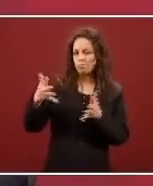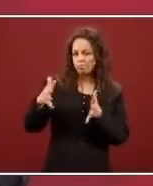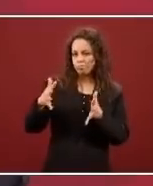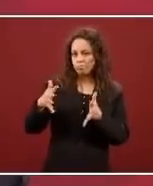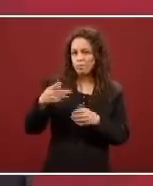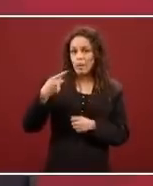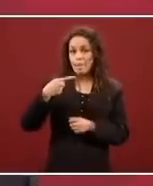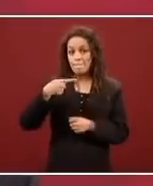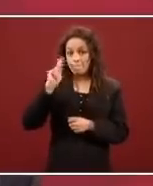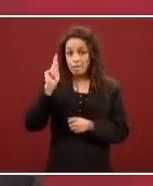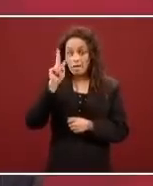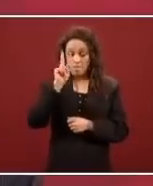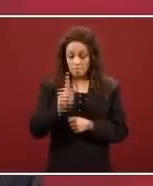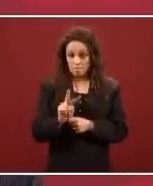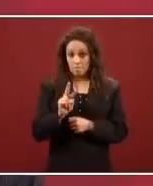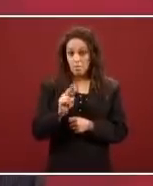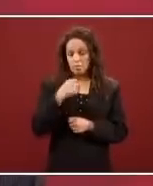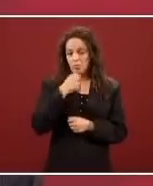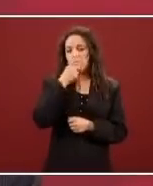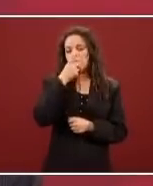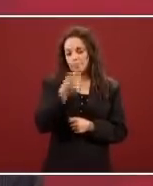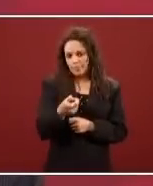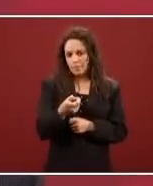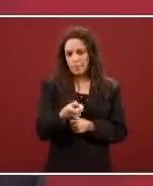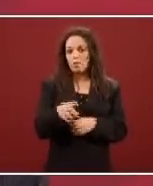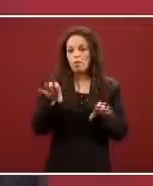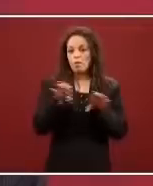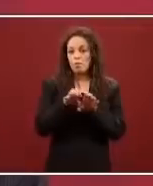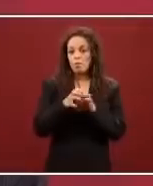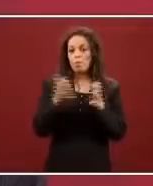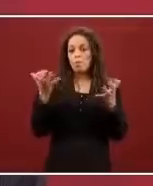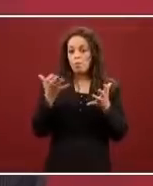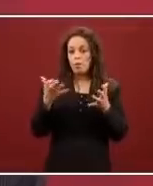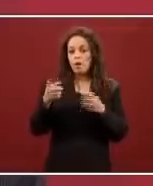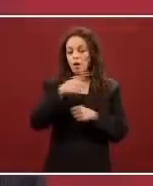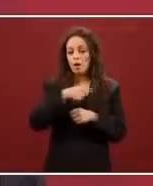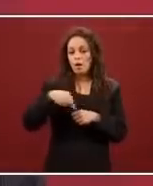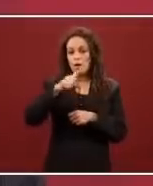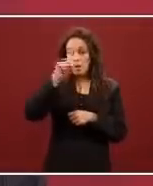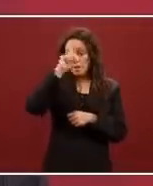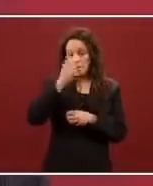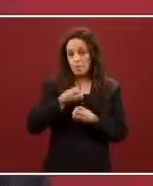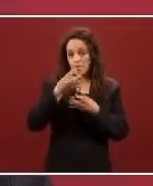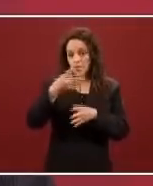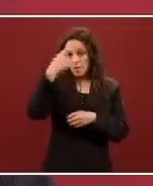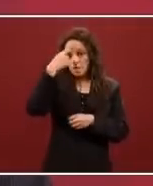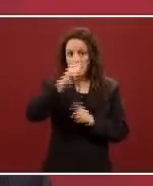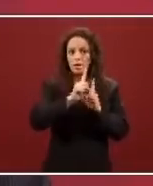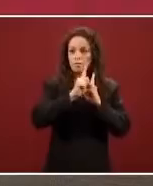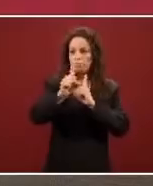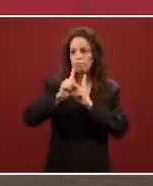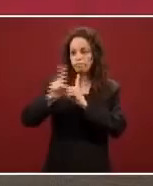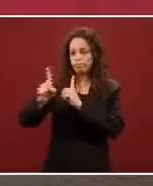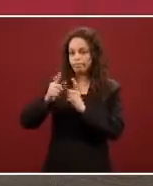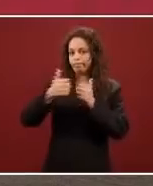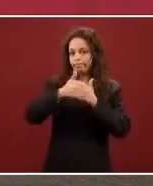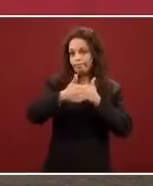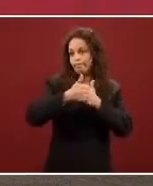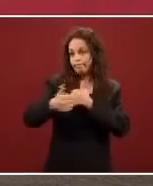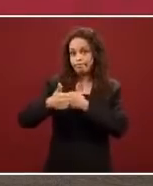cómo realmente se apliquen y de manera conjunta las medidas de sana distancia, estos tiempos